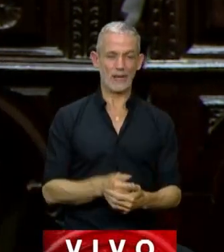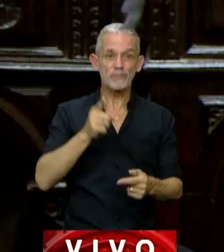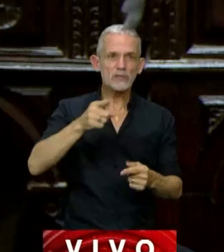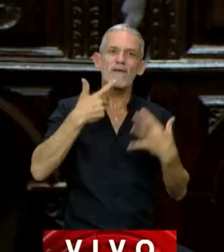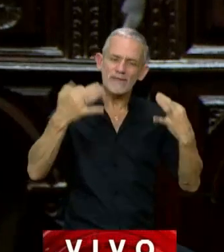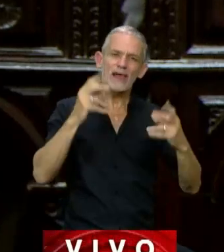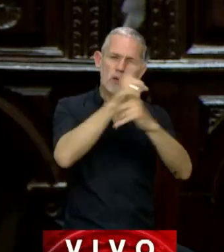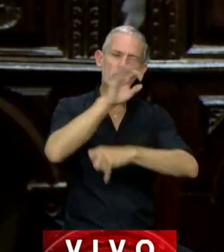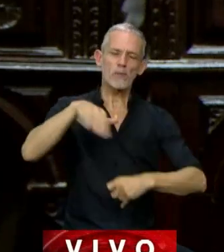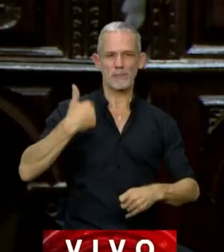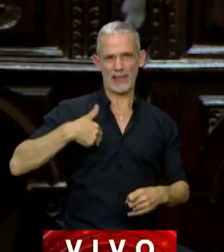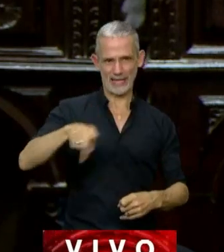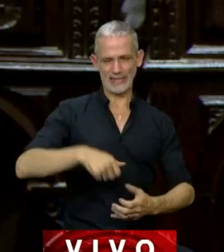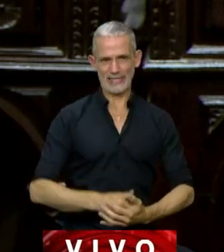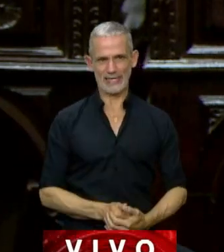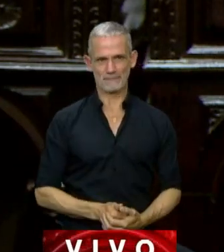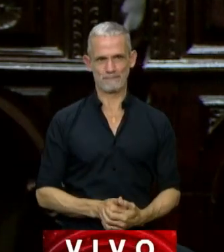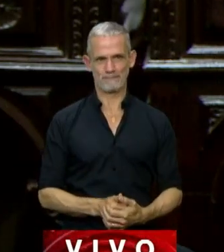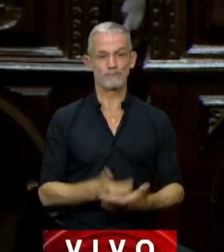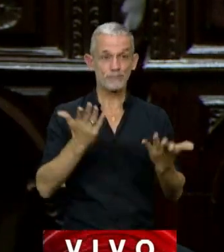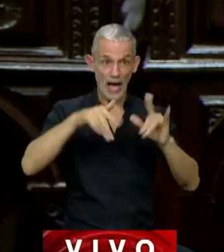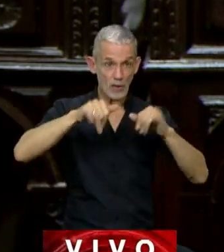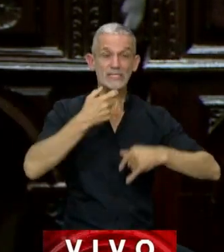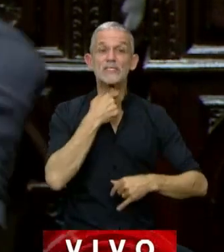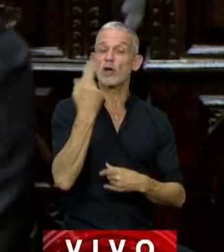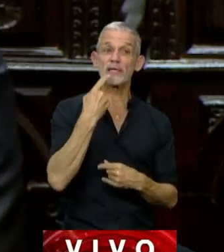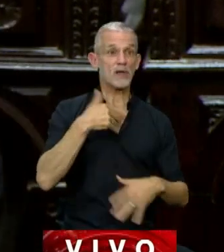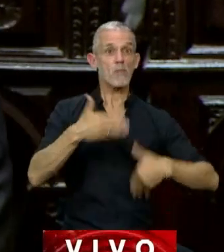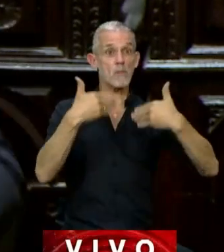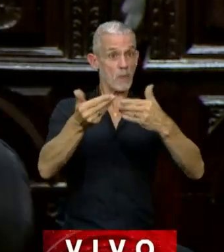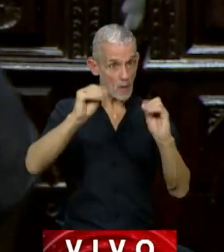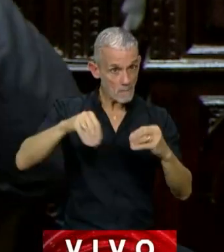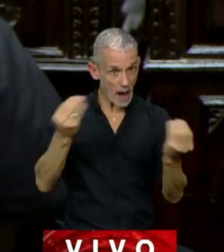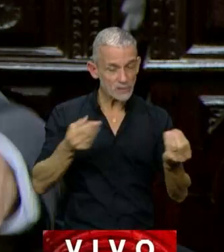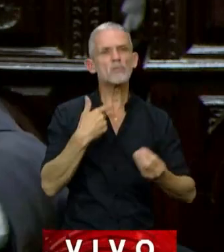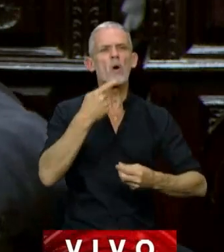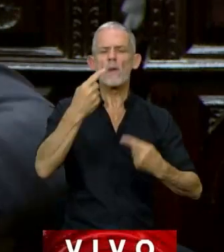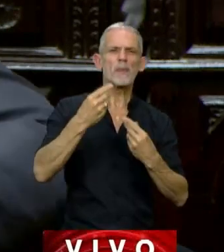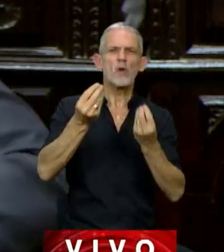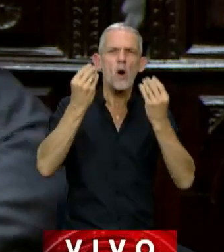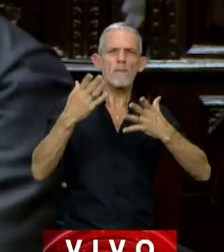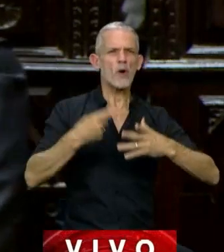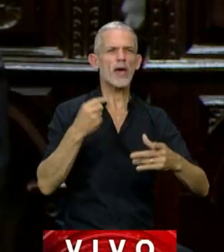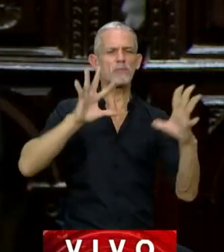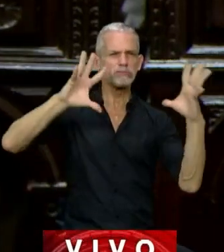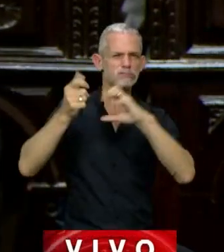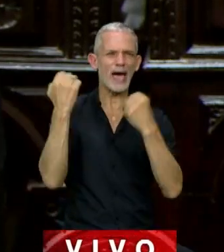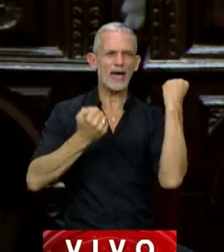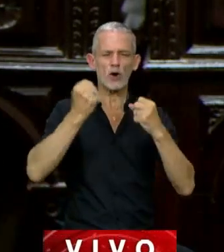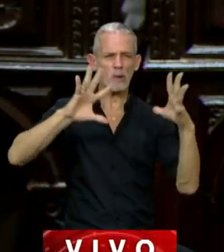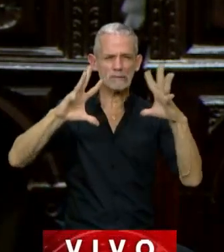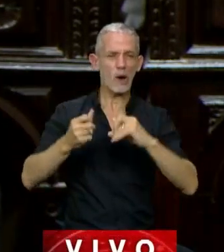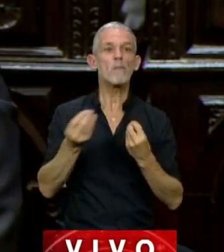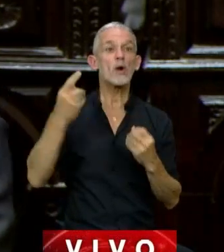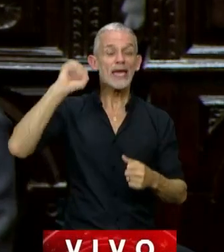es el verdadero problema de nuestro país. Ahora, si quisiéramos avanzar un poco más, si quisiéramos preguntarnos por qué la recesión y por